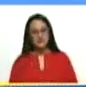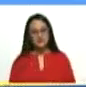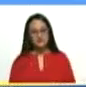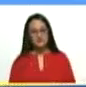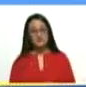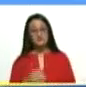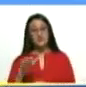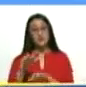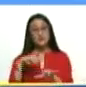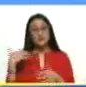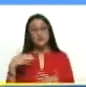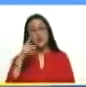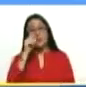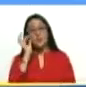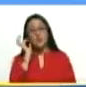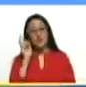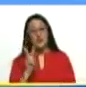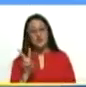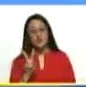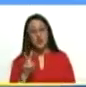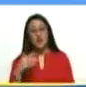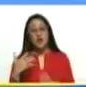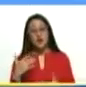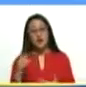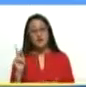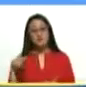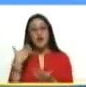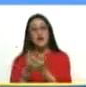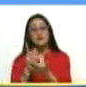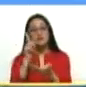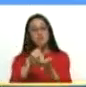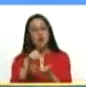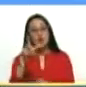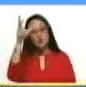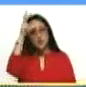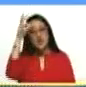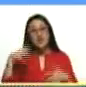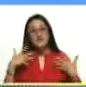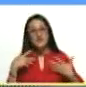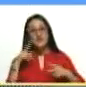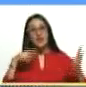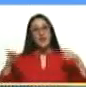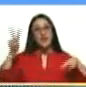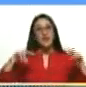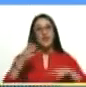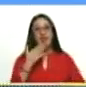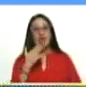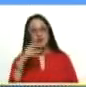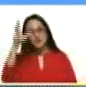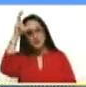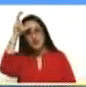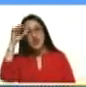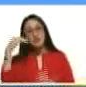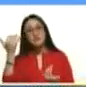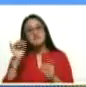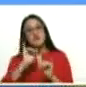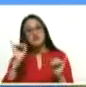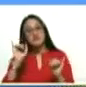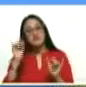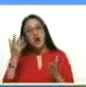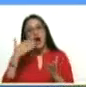Cientos de venezolanos y venezolanas se van hasta Estambul a disfrutar de Turquía y desde Estambul después al